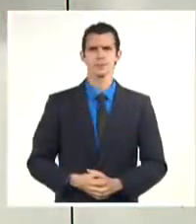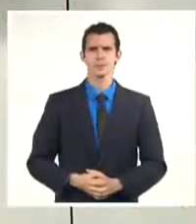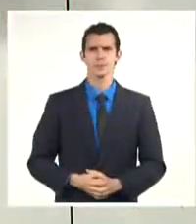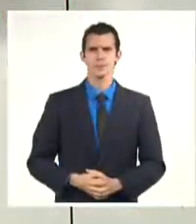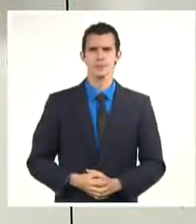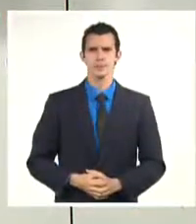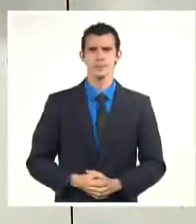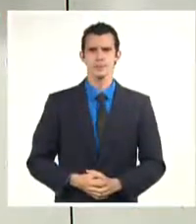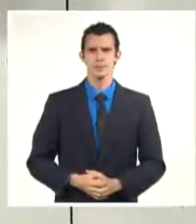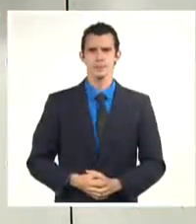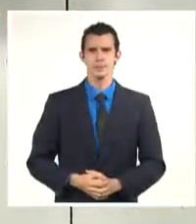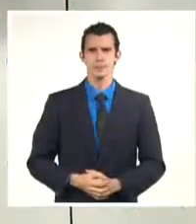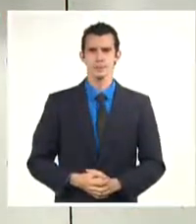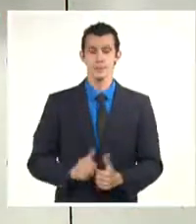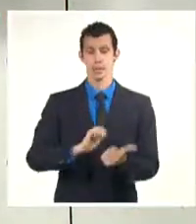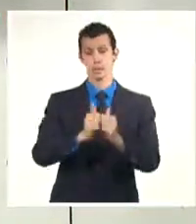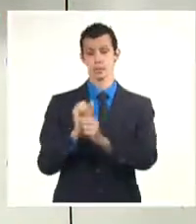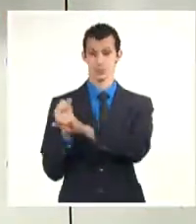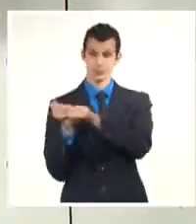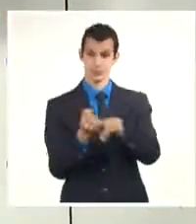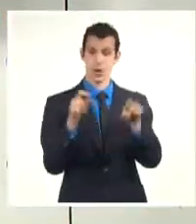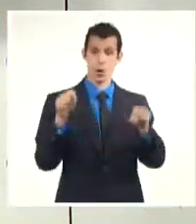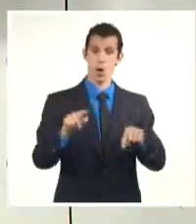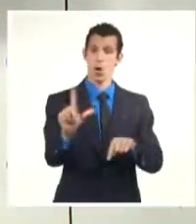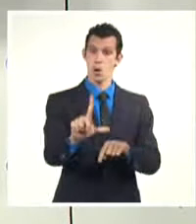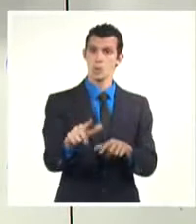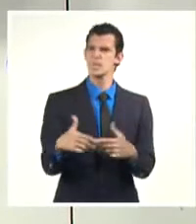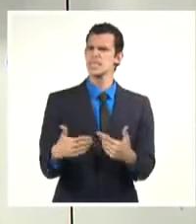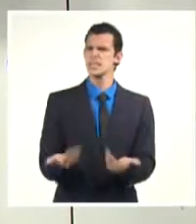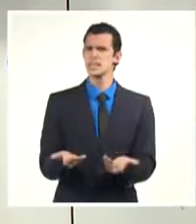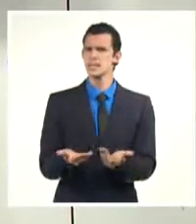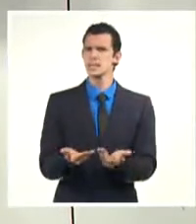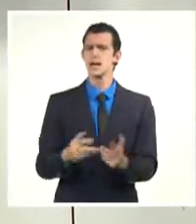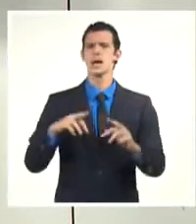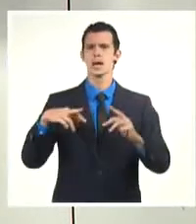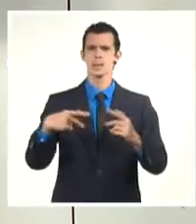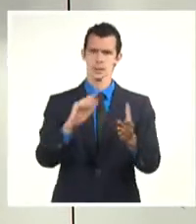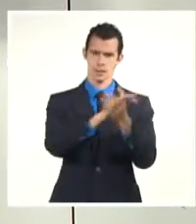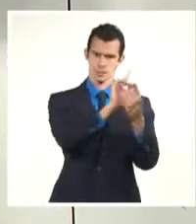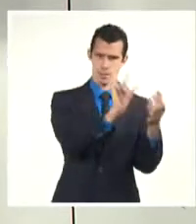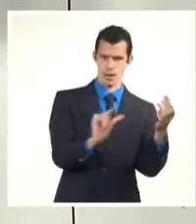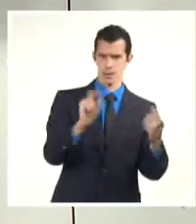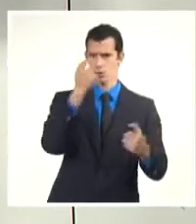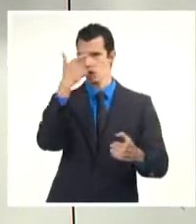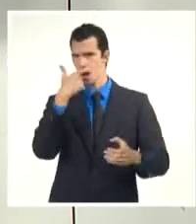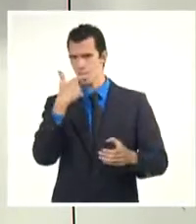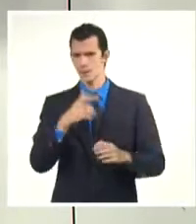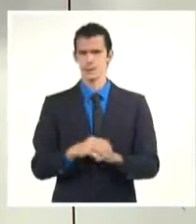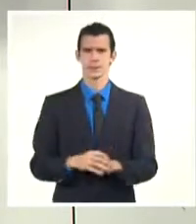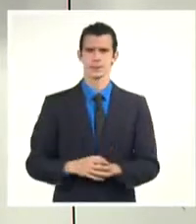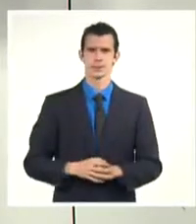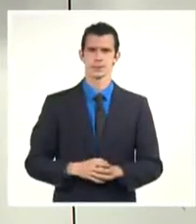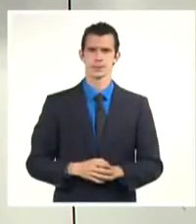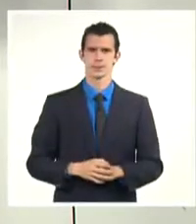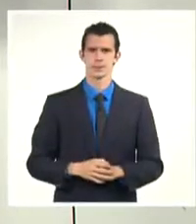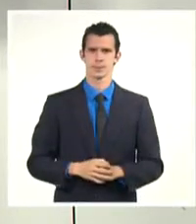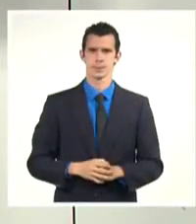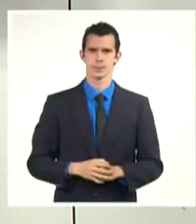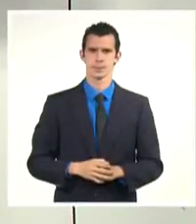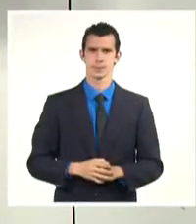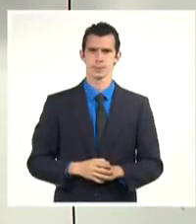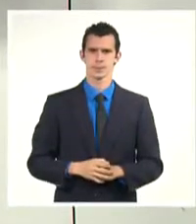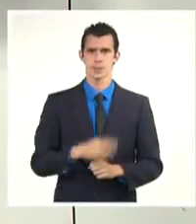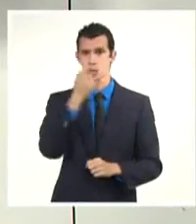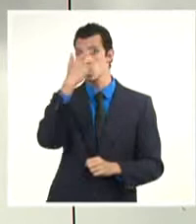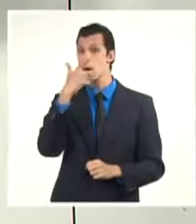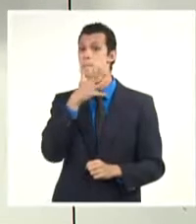También del béisbol, a las 2 de la tarde este lunes será la reanudación del playoff entre Mayabeque y Ciudad Ávila en el Nelson Fernández, cuando la serie favorece a los